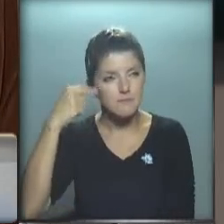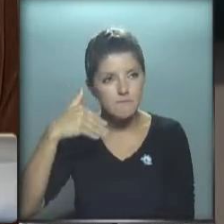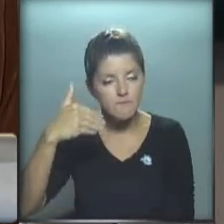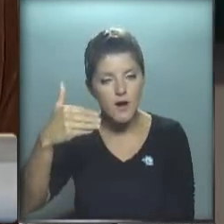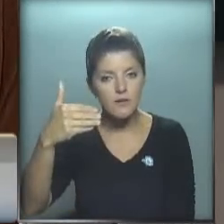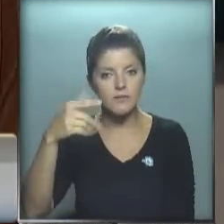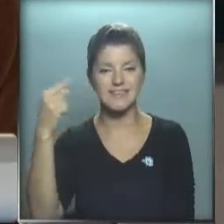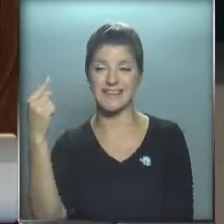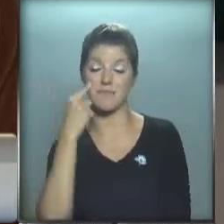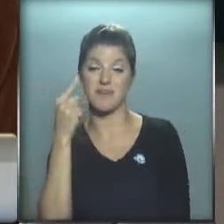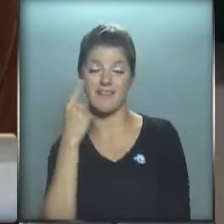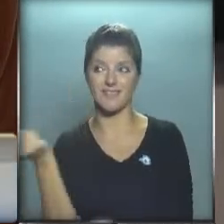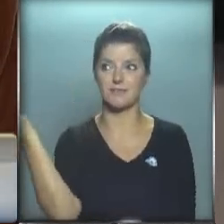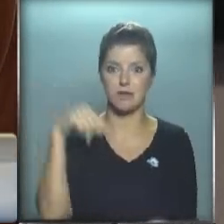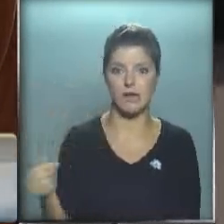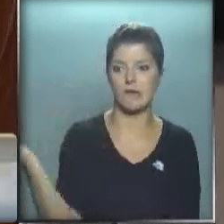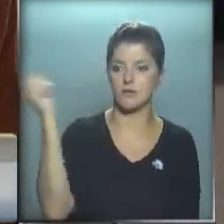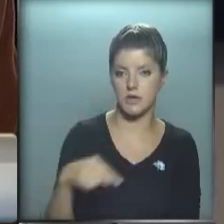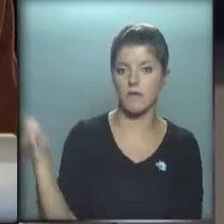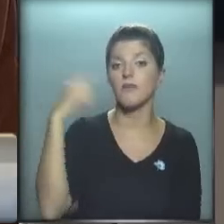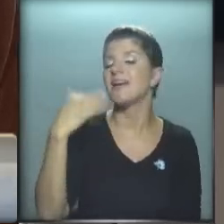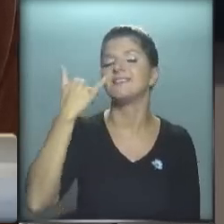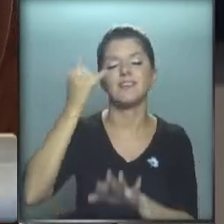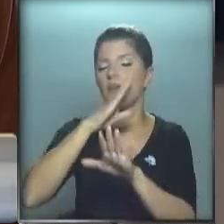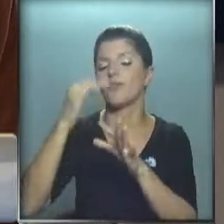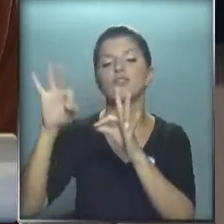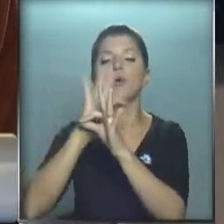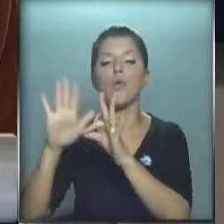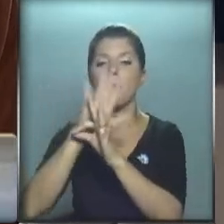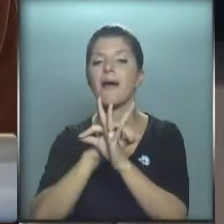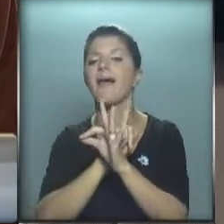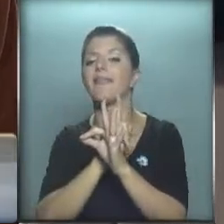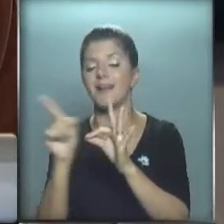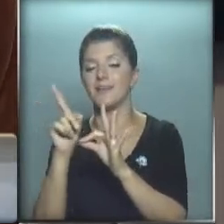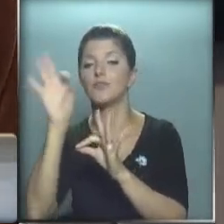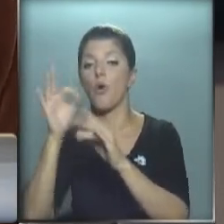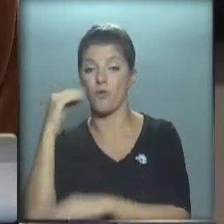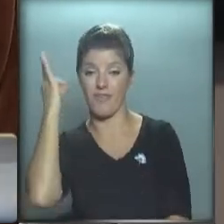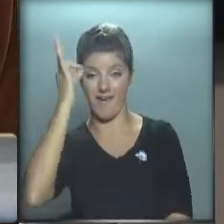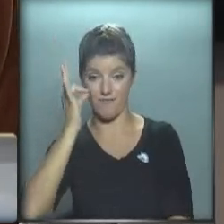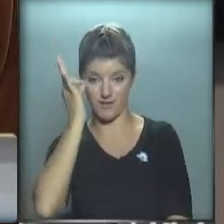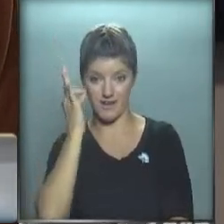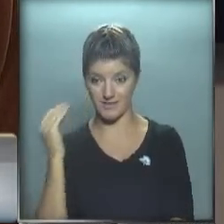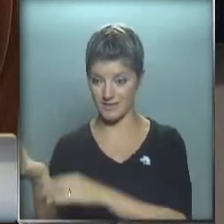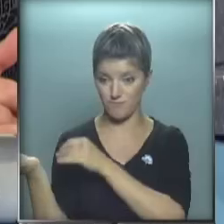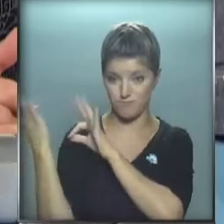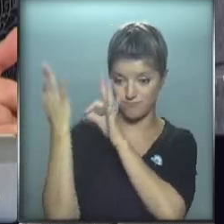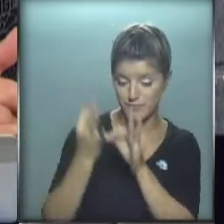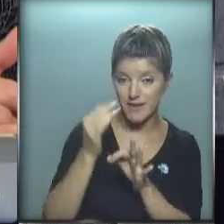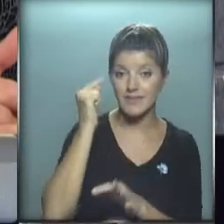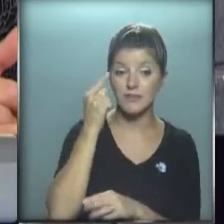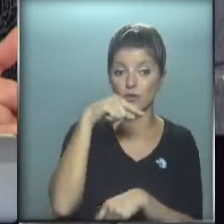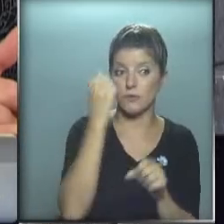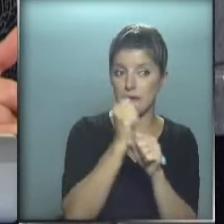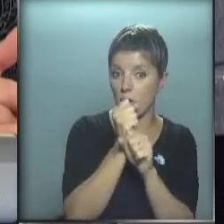ingreso de inmigrantes ya sea de Europa del este o de los países africanos como una amenaza para sus empleos